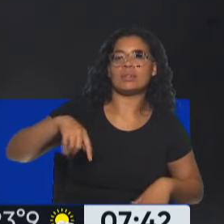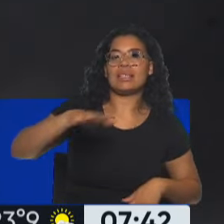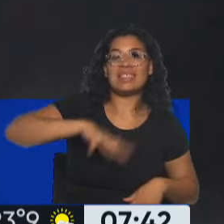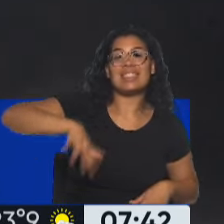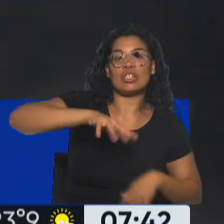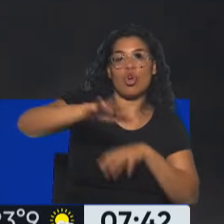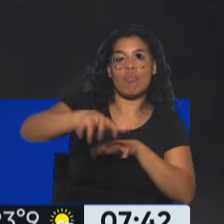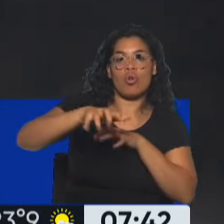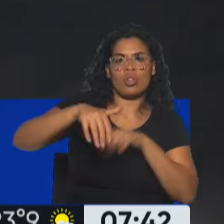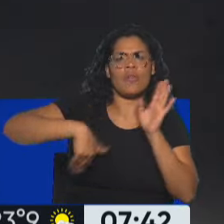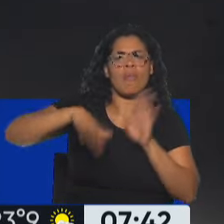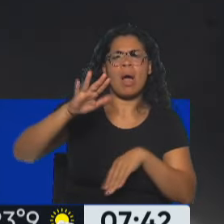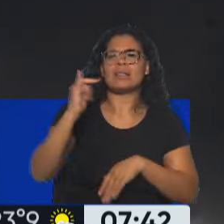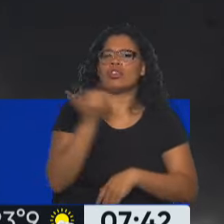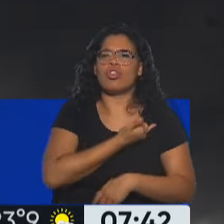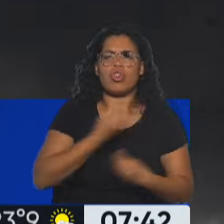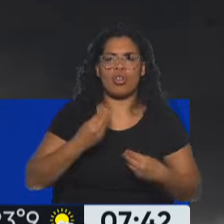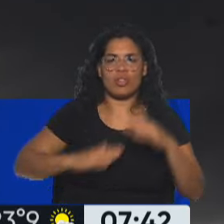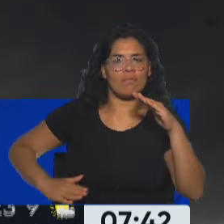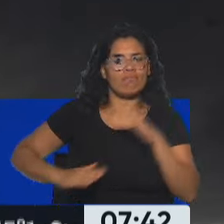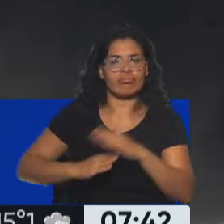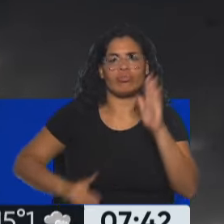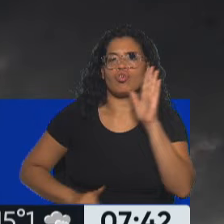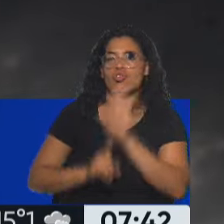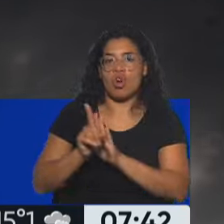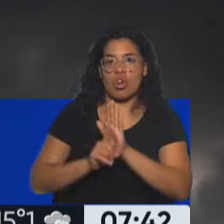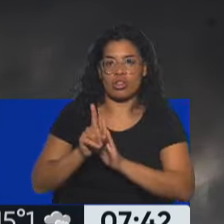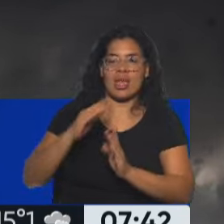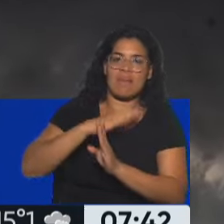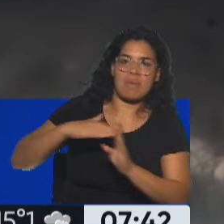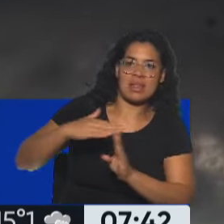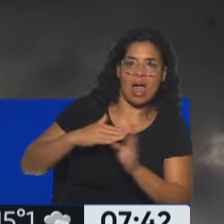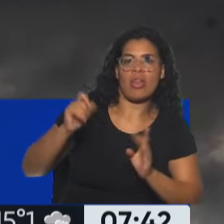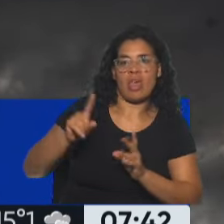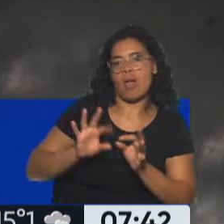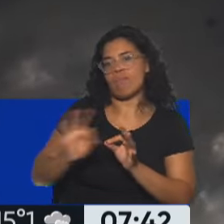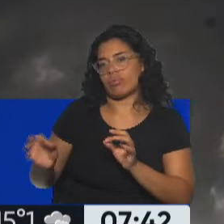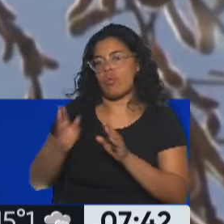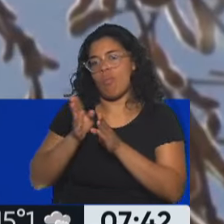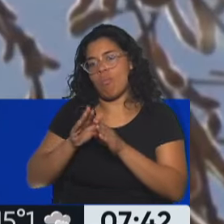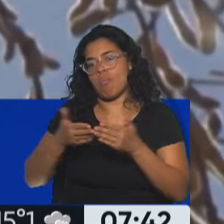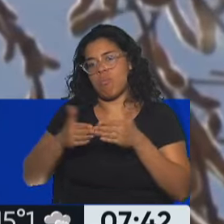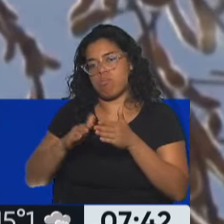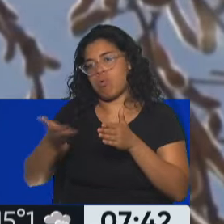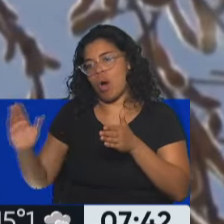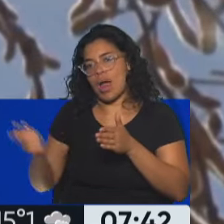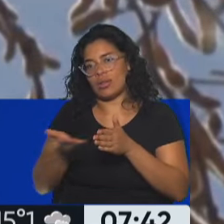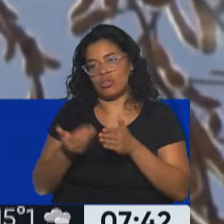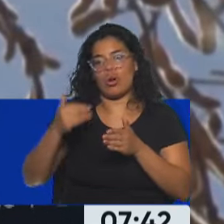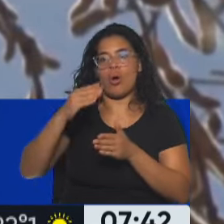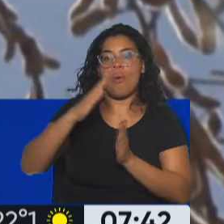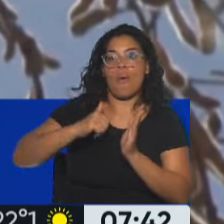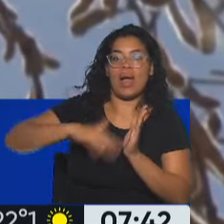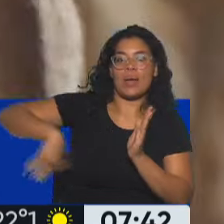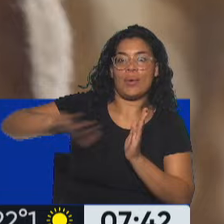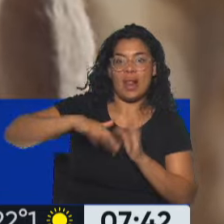especialmente en las zonas núcleo y Norte cercana al puerto de valla blanca si bien en el sudeste y sudoeste buenes y la